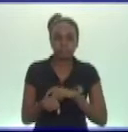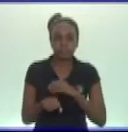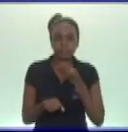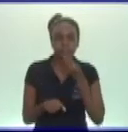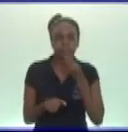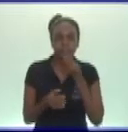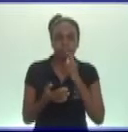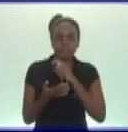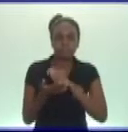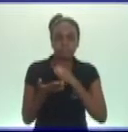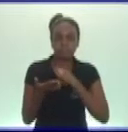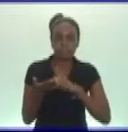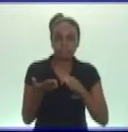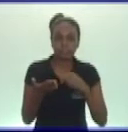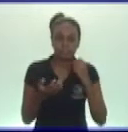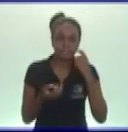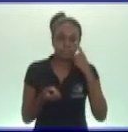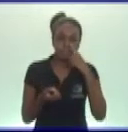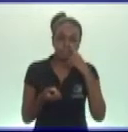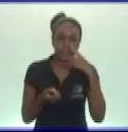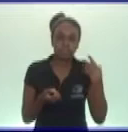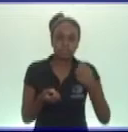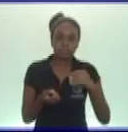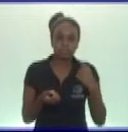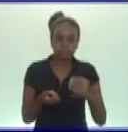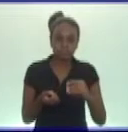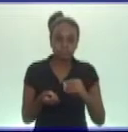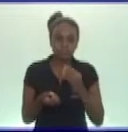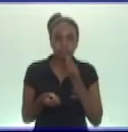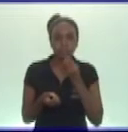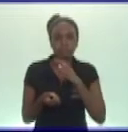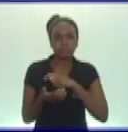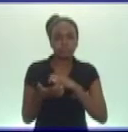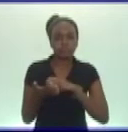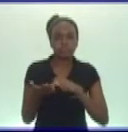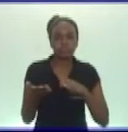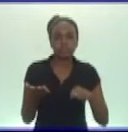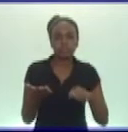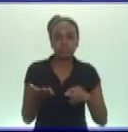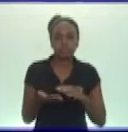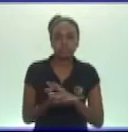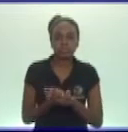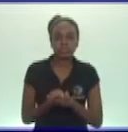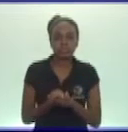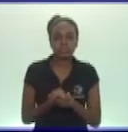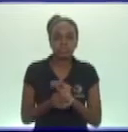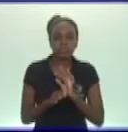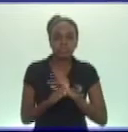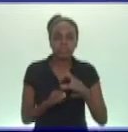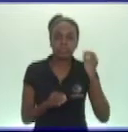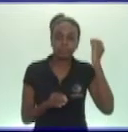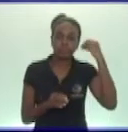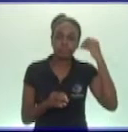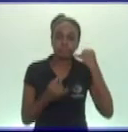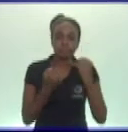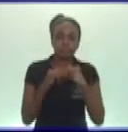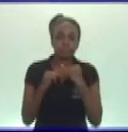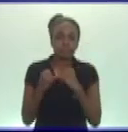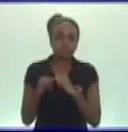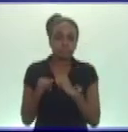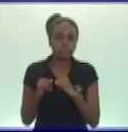ustedes puedan tener el ejercicio, les dé tiempo a copiarlo, y ya sabemos que como es para estudio independiente no